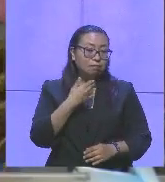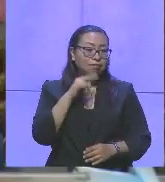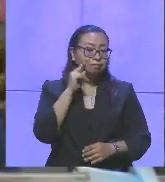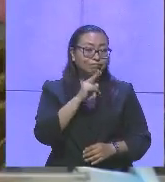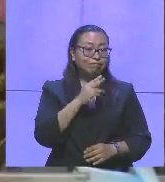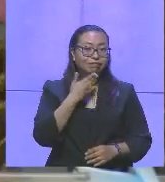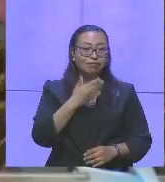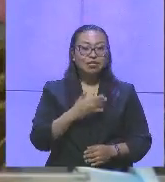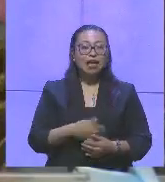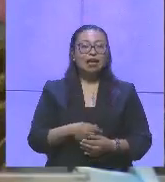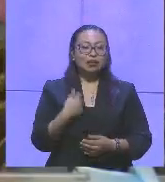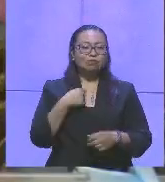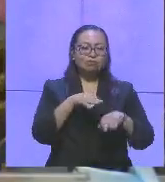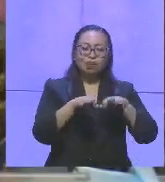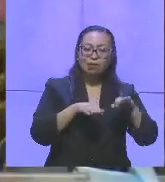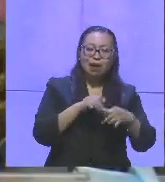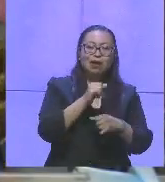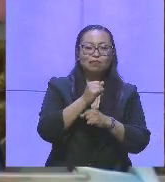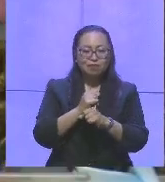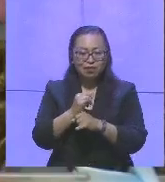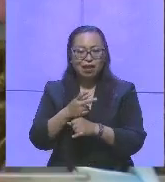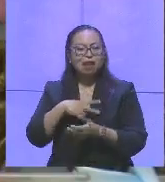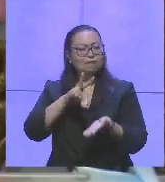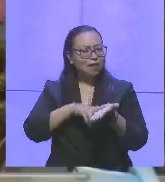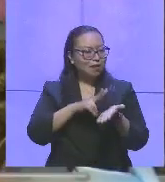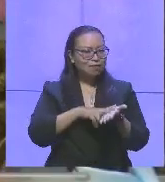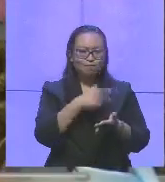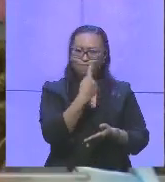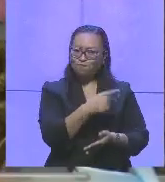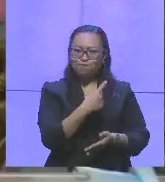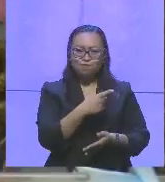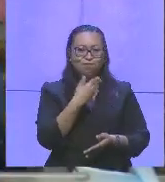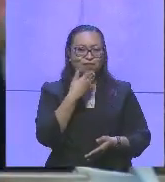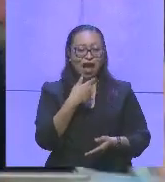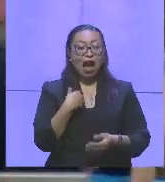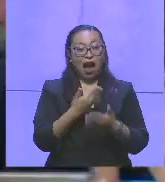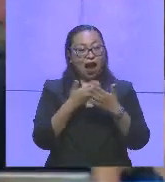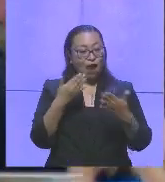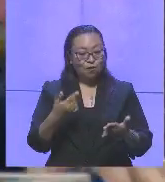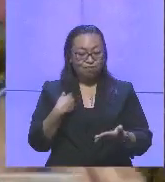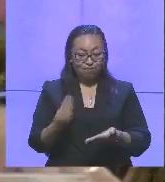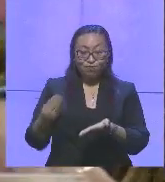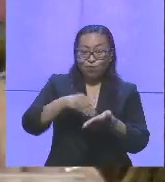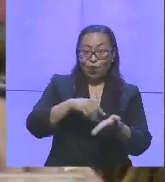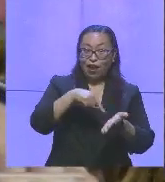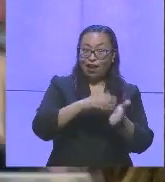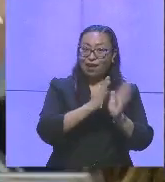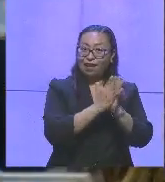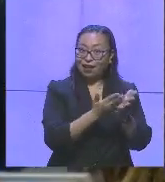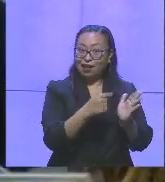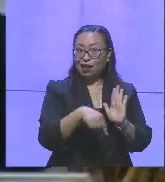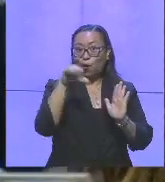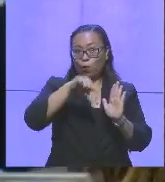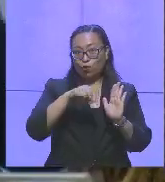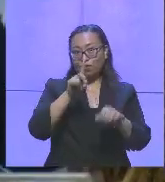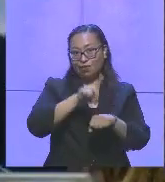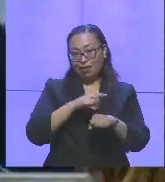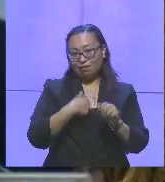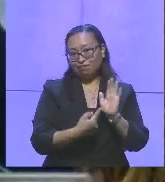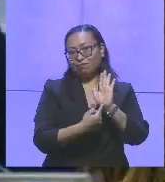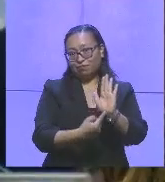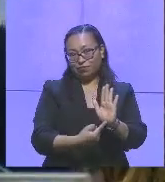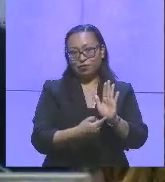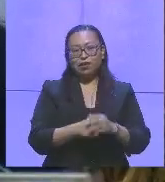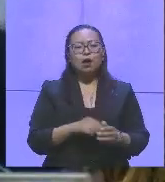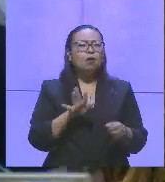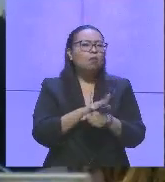Y muestra de ese trabajo y de ese valor es el que hoy encontramos en esta obra. ¿Por qué es tan enriquecedor